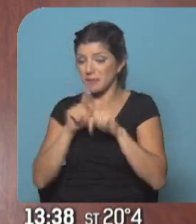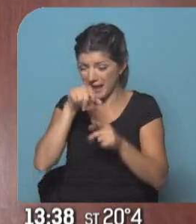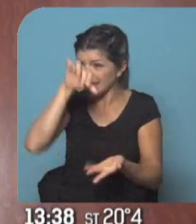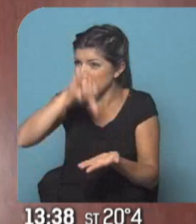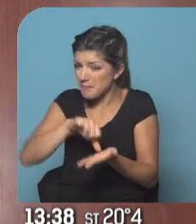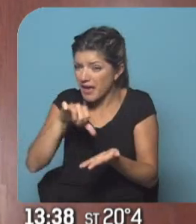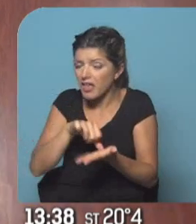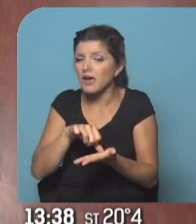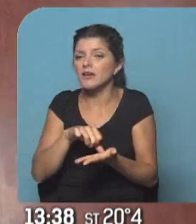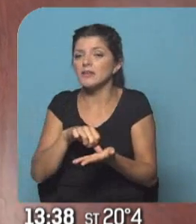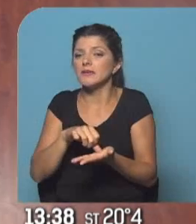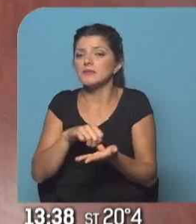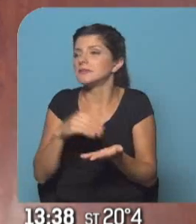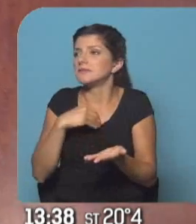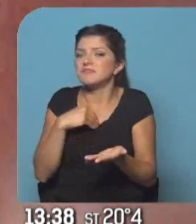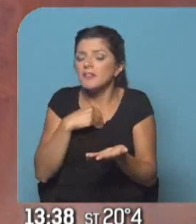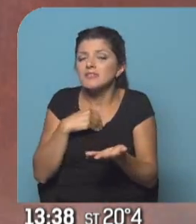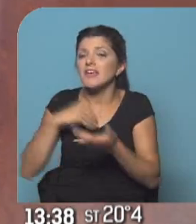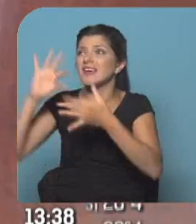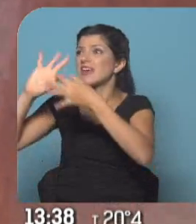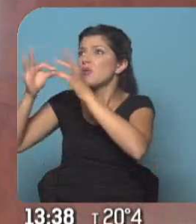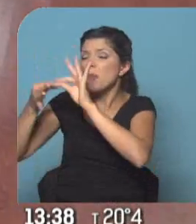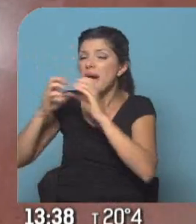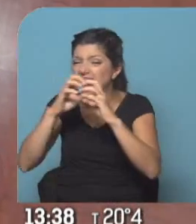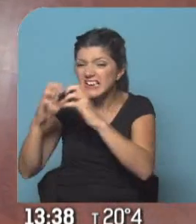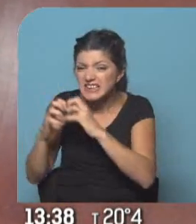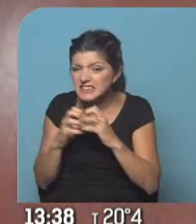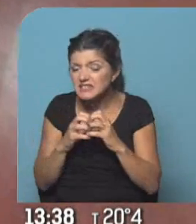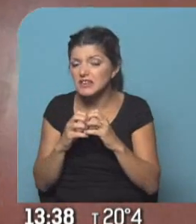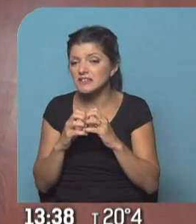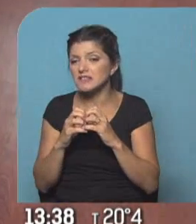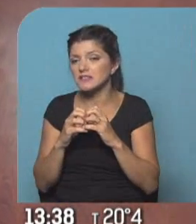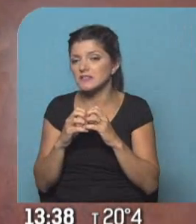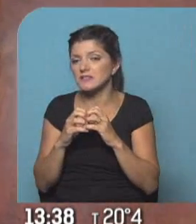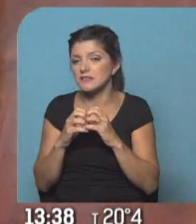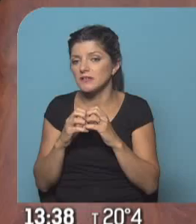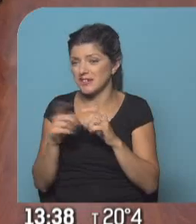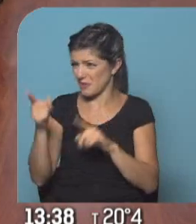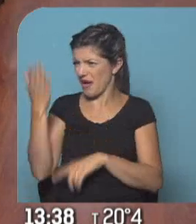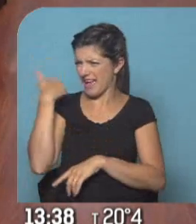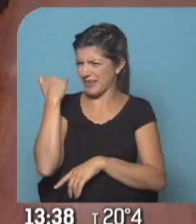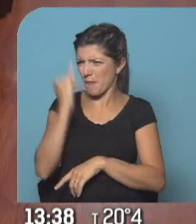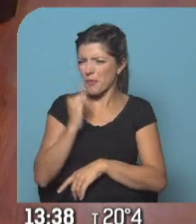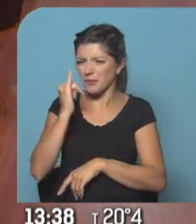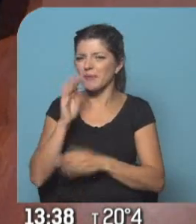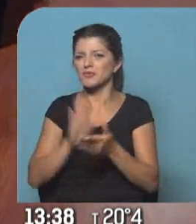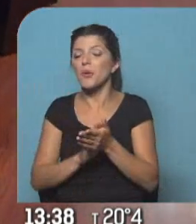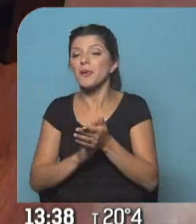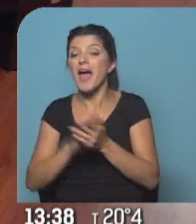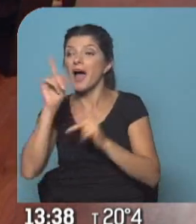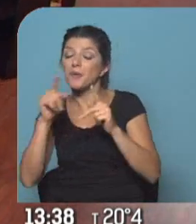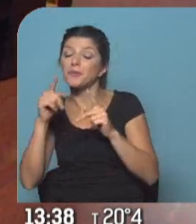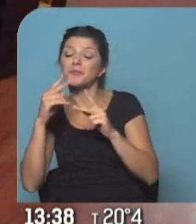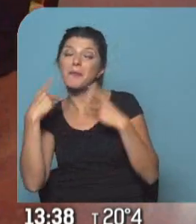menos identificada con una Europa en crisis que seguramente esas ilusiones que vos mencionabas, Inde, de aquellos que